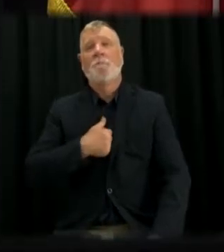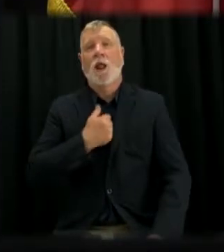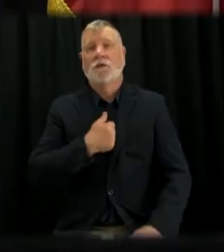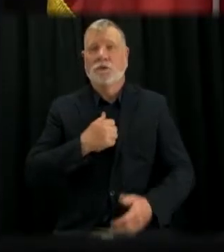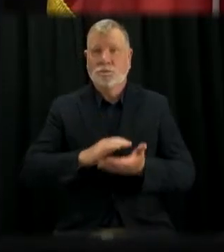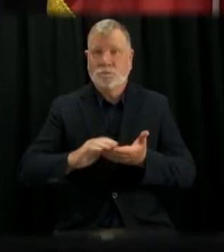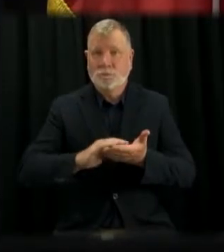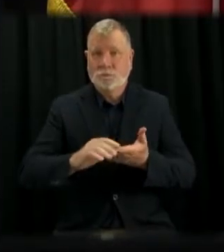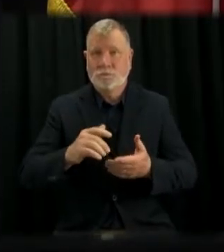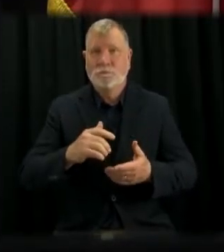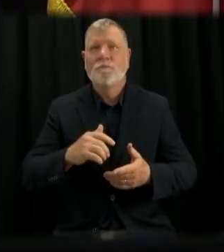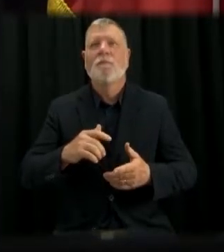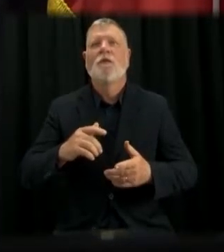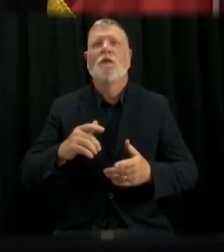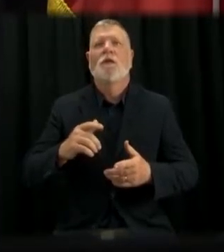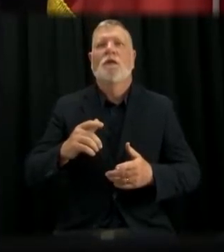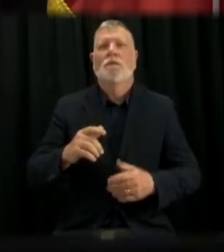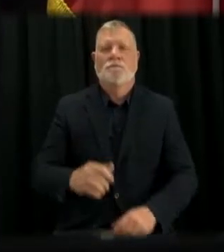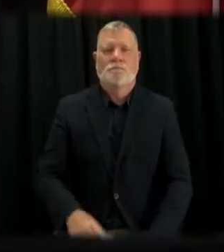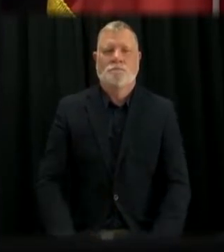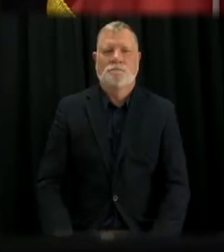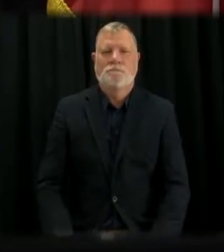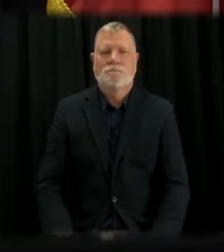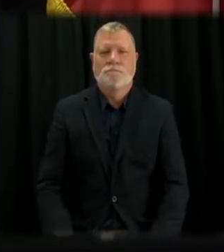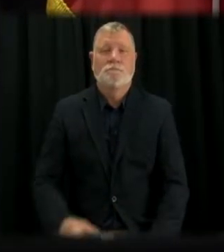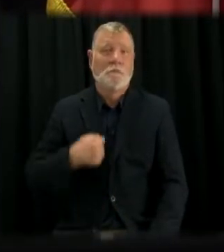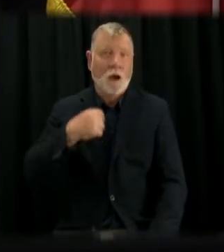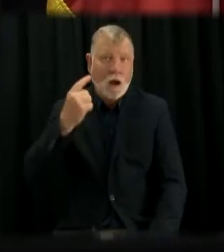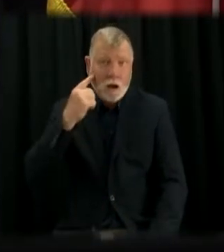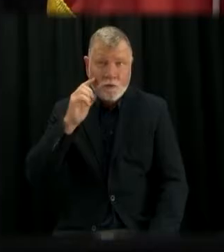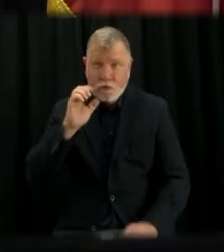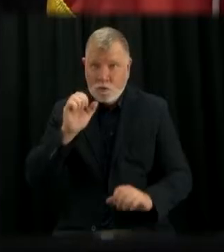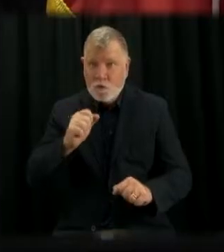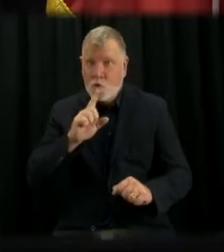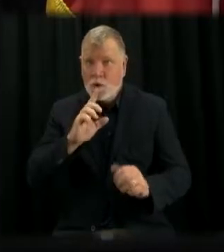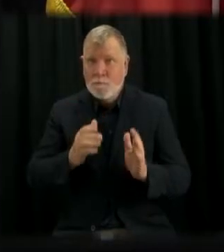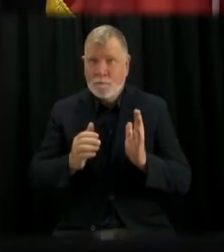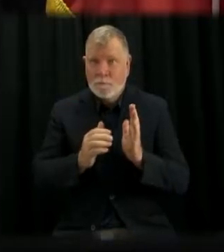Me disculpo, estamos teniendo problemas técnicos aquí.